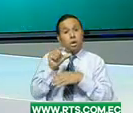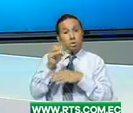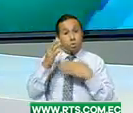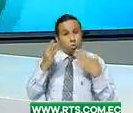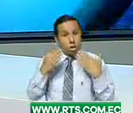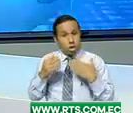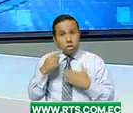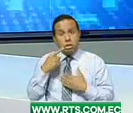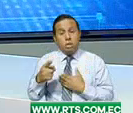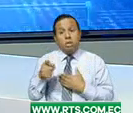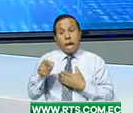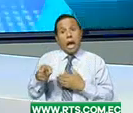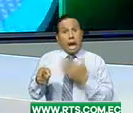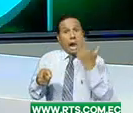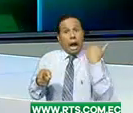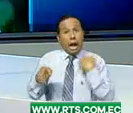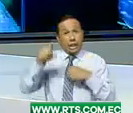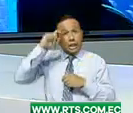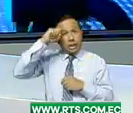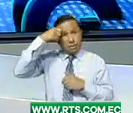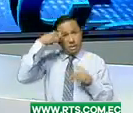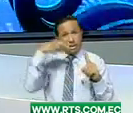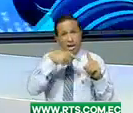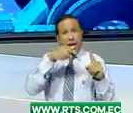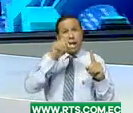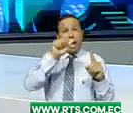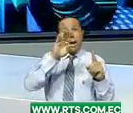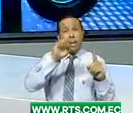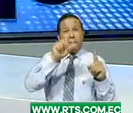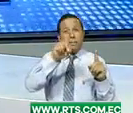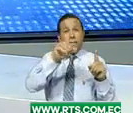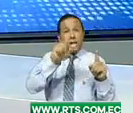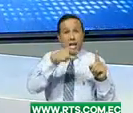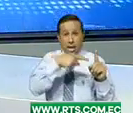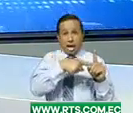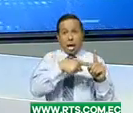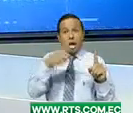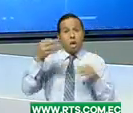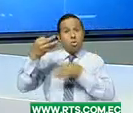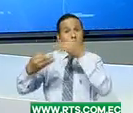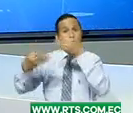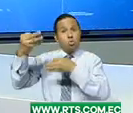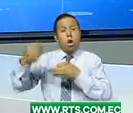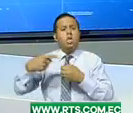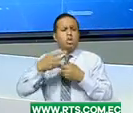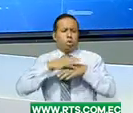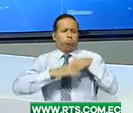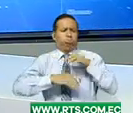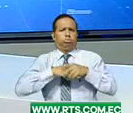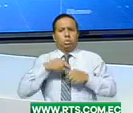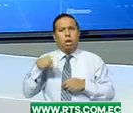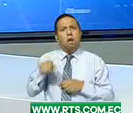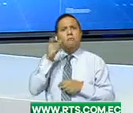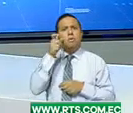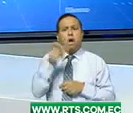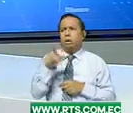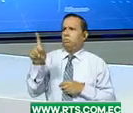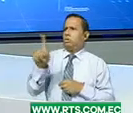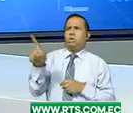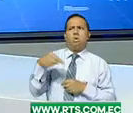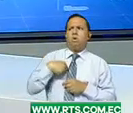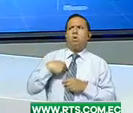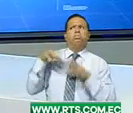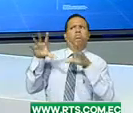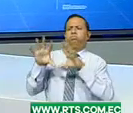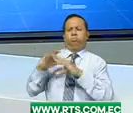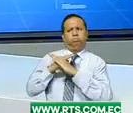de que la institución decidiera apelar el sobreseimiento que benefició al expresidente de la República, Abdalá Bucaram Ortiz, en el caso